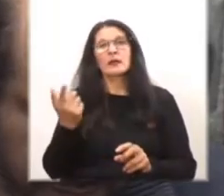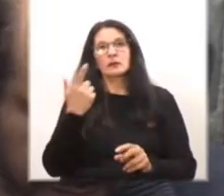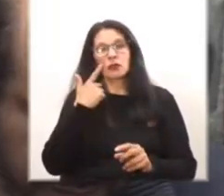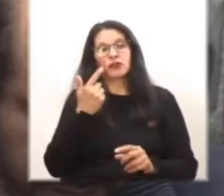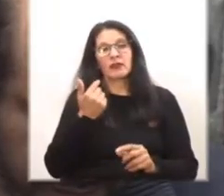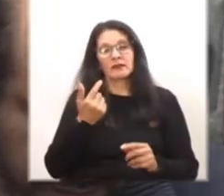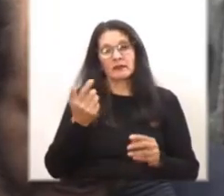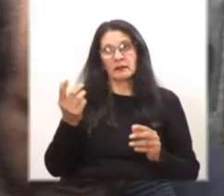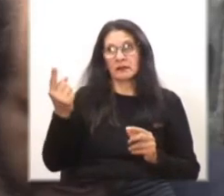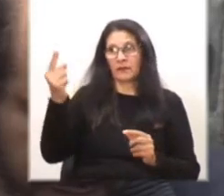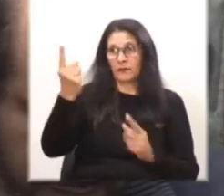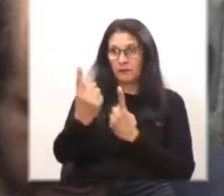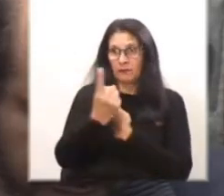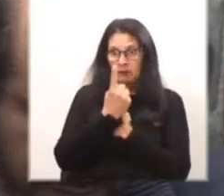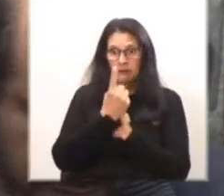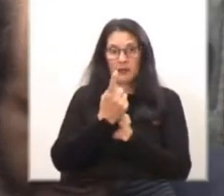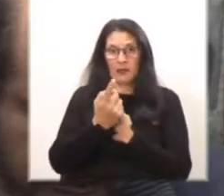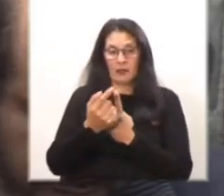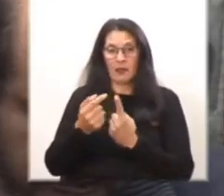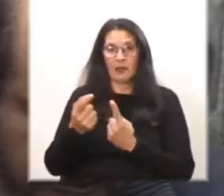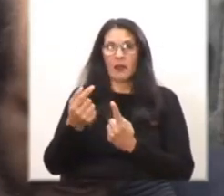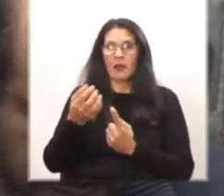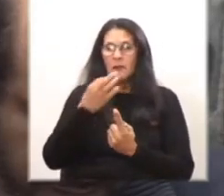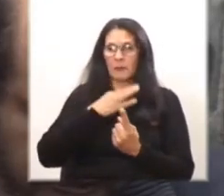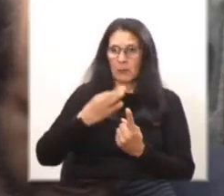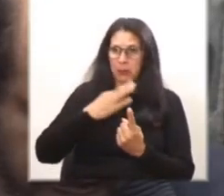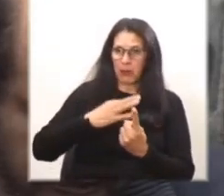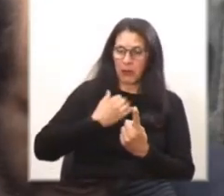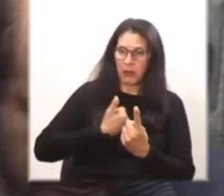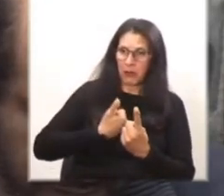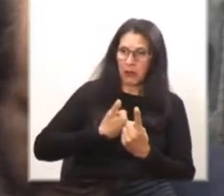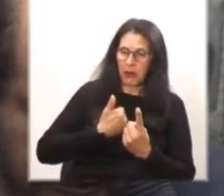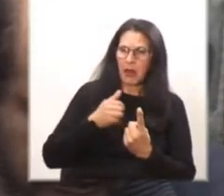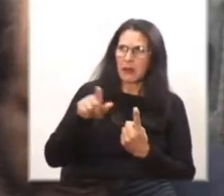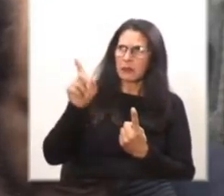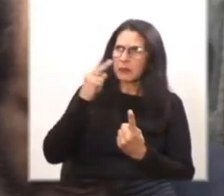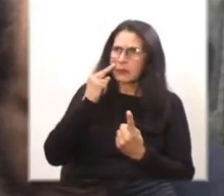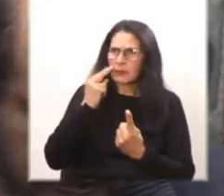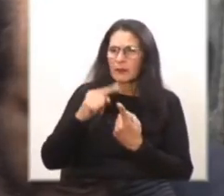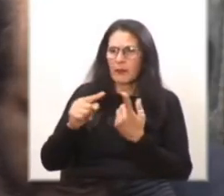indignación por lo que estaba sucediendo.